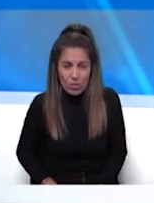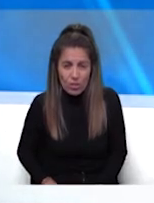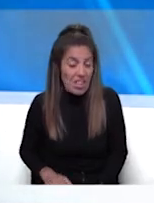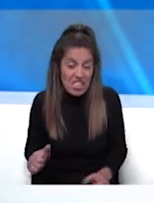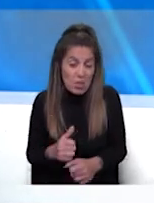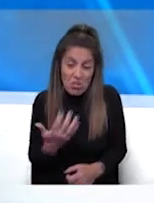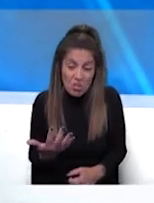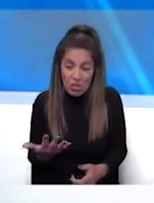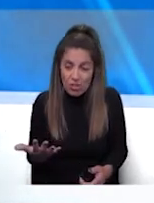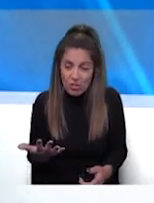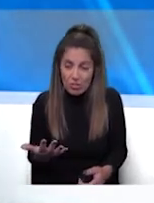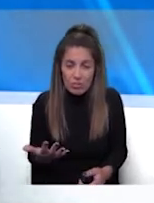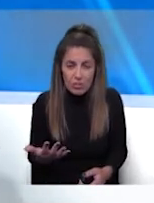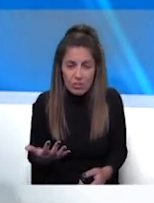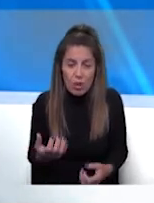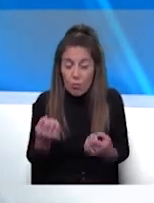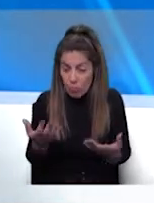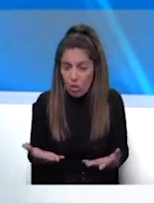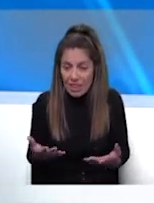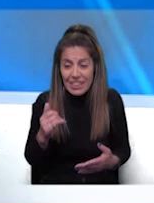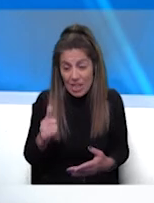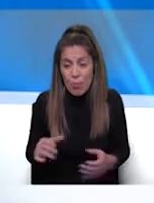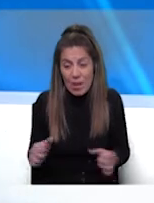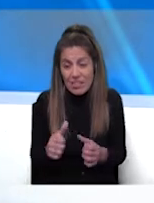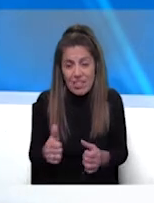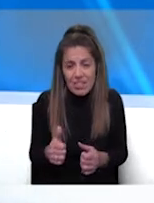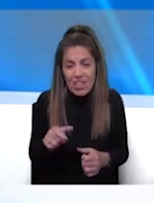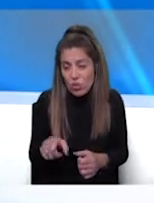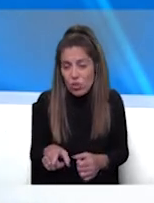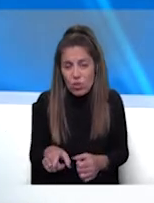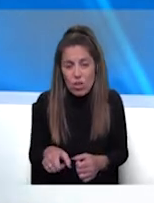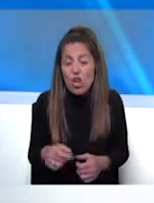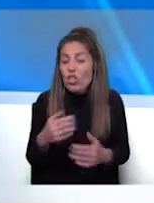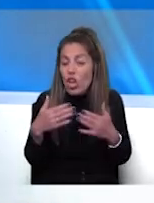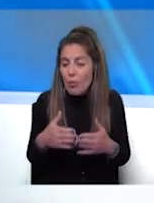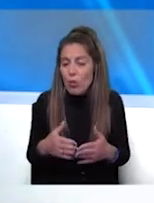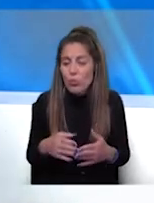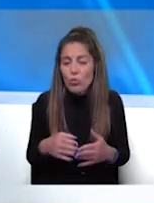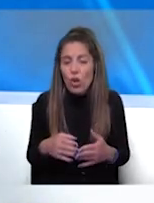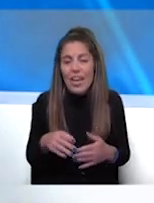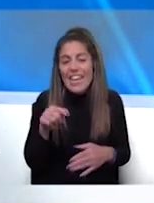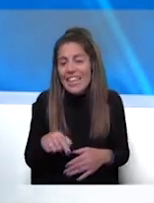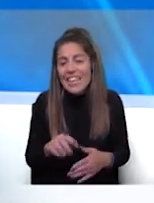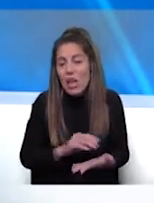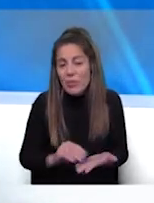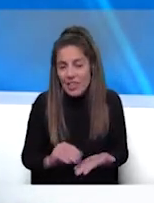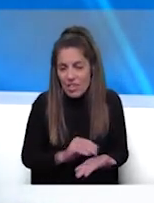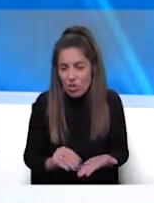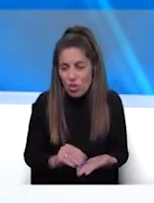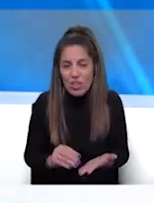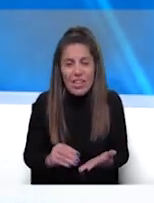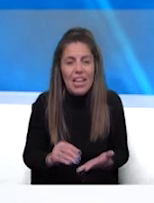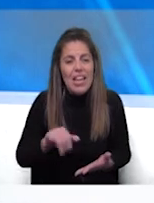hicimos cinco, porque teníamos para hacer cinco. Yo lo que pregunto es dos cosas. En esta administración, en la